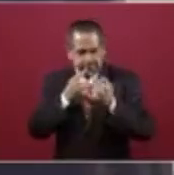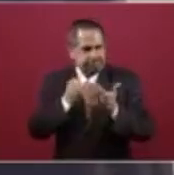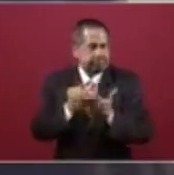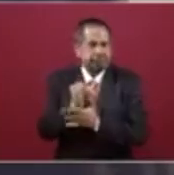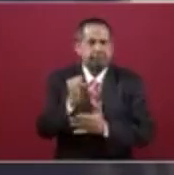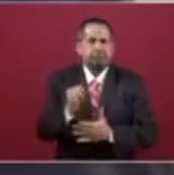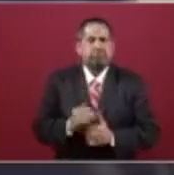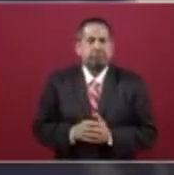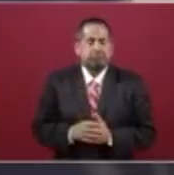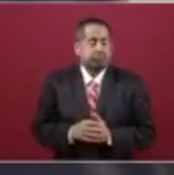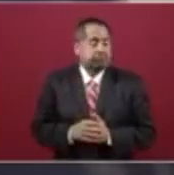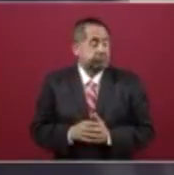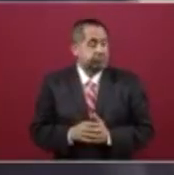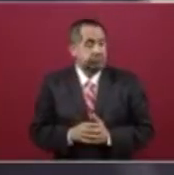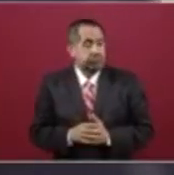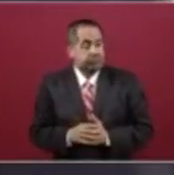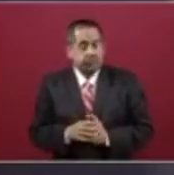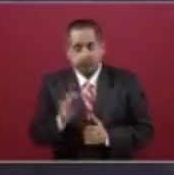si